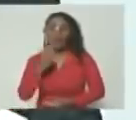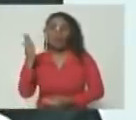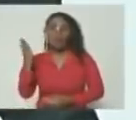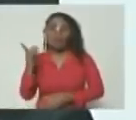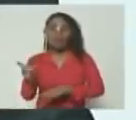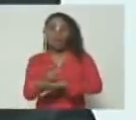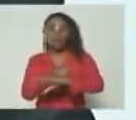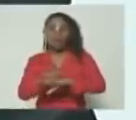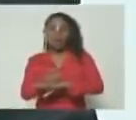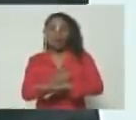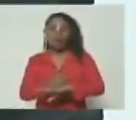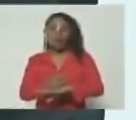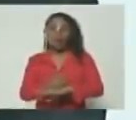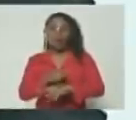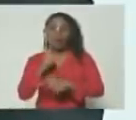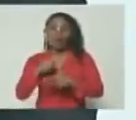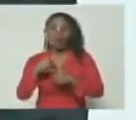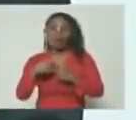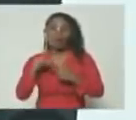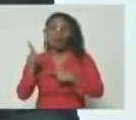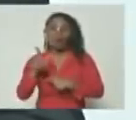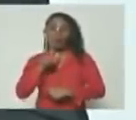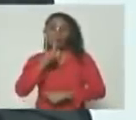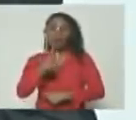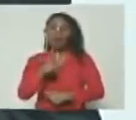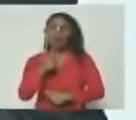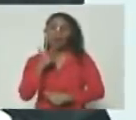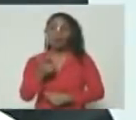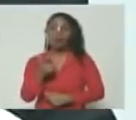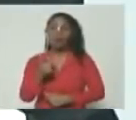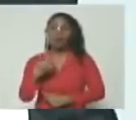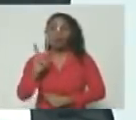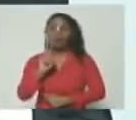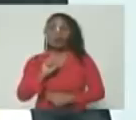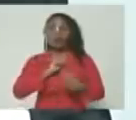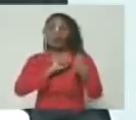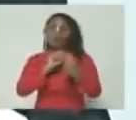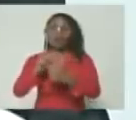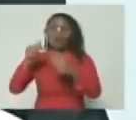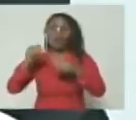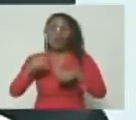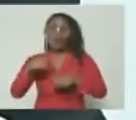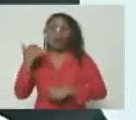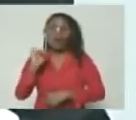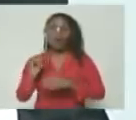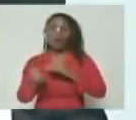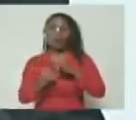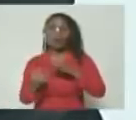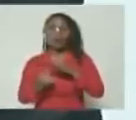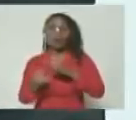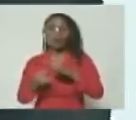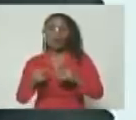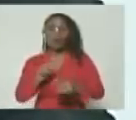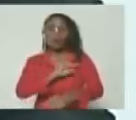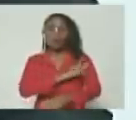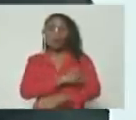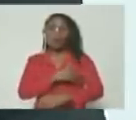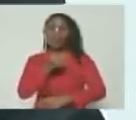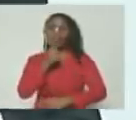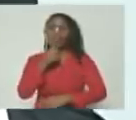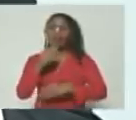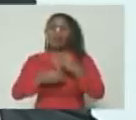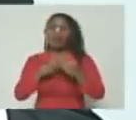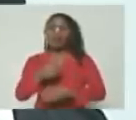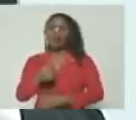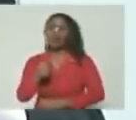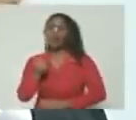los que están gobernando, entonces eso es muy malo decir que no vamos a dialogar con los que hoy tienen los instrumentos del poder. ¿Y a quién le vamos a hacer los